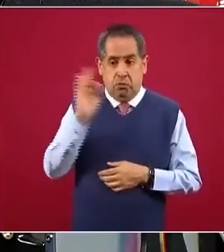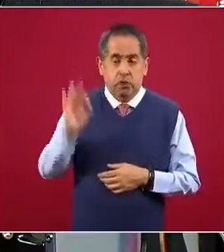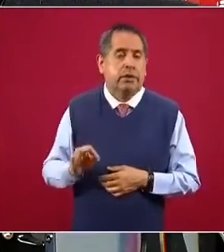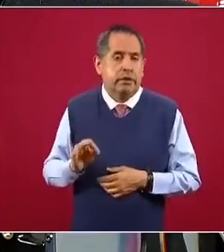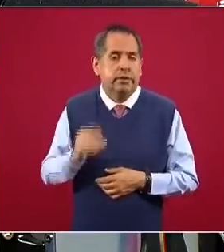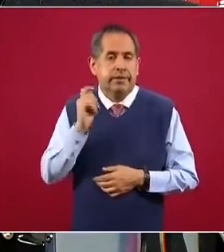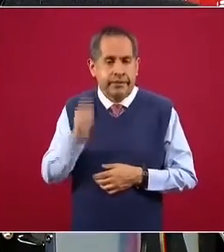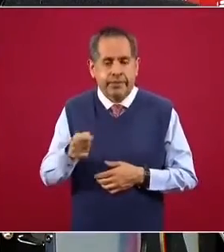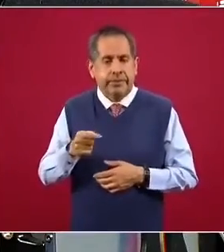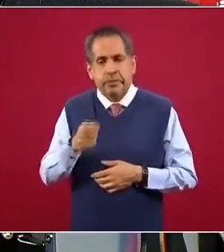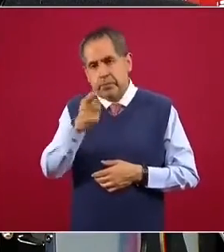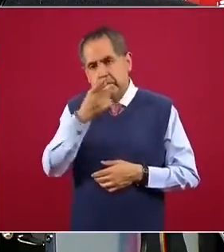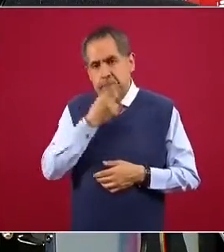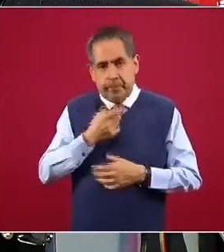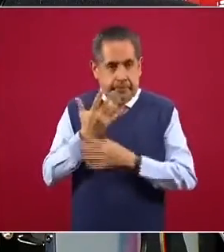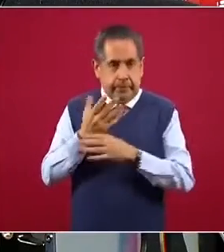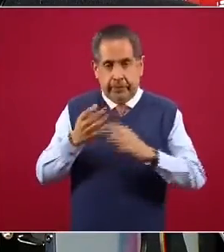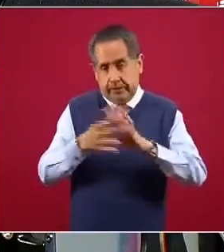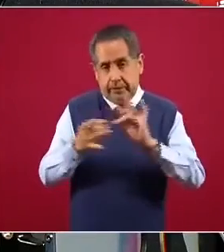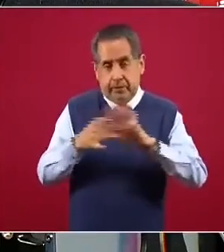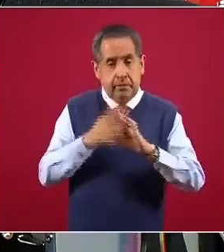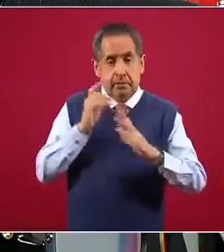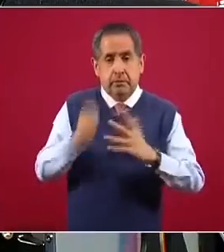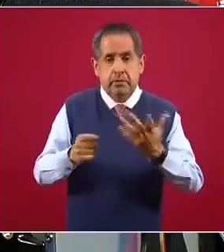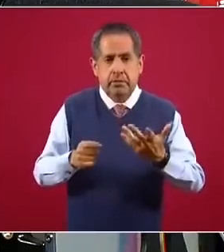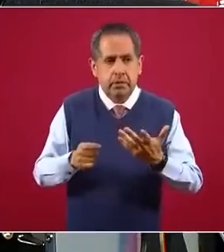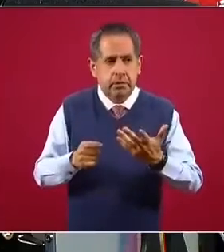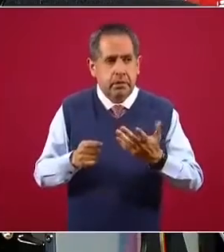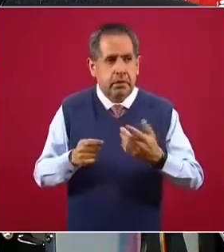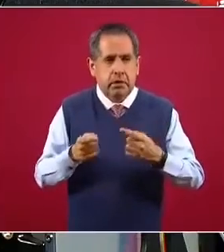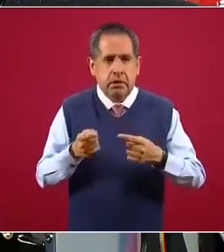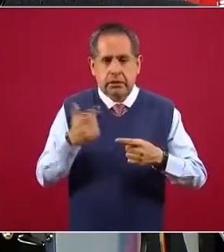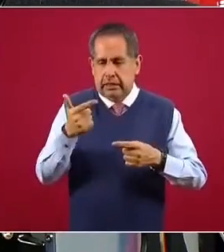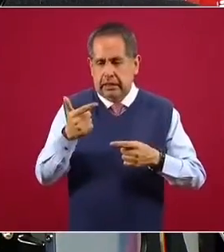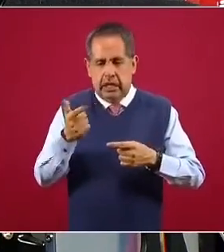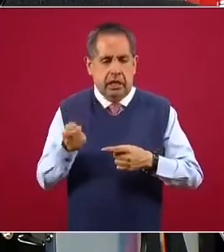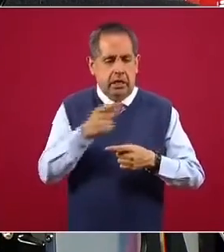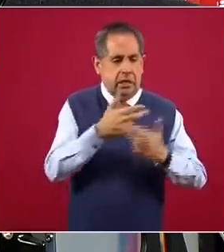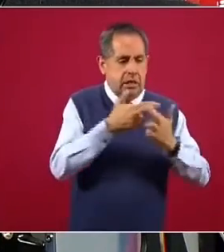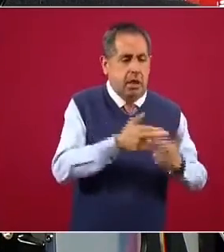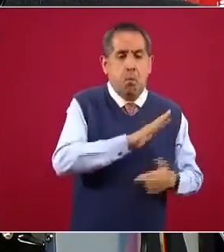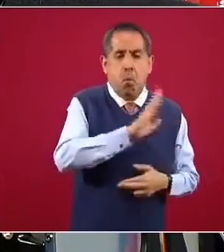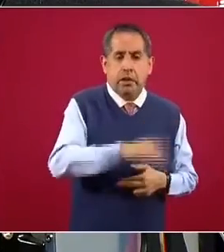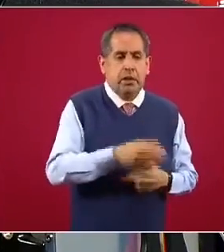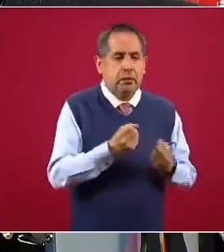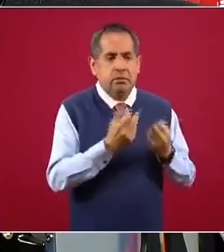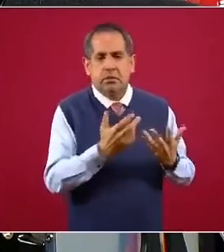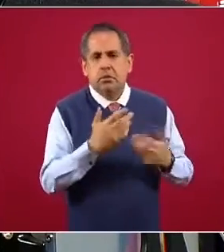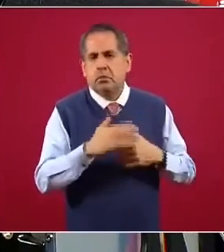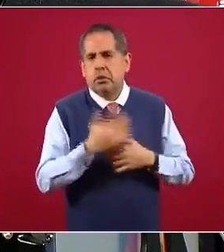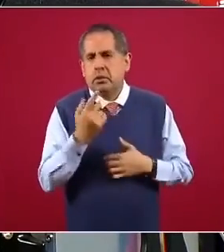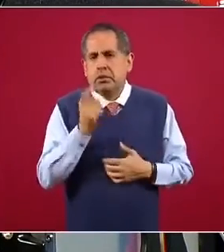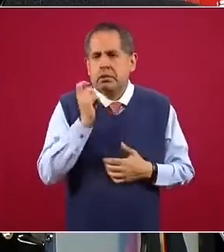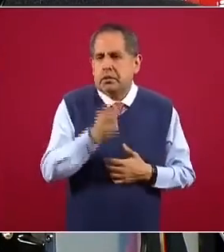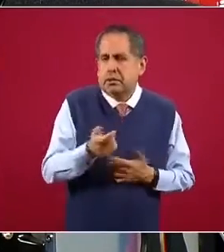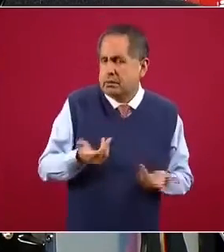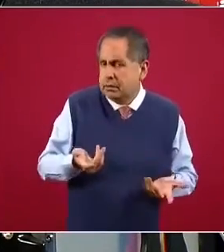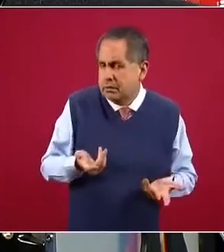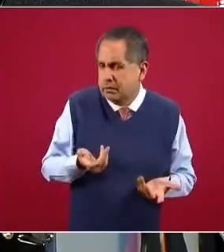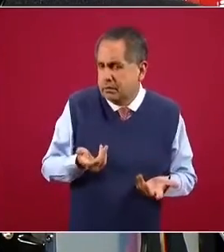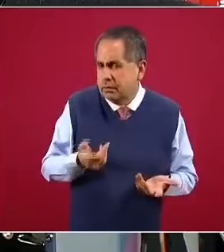7% que usted menciona, el resto de las muertes se deben justamente